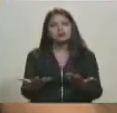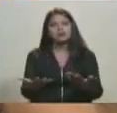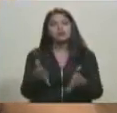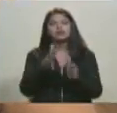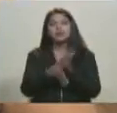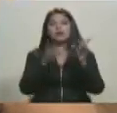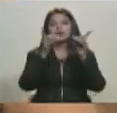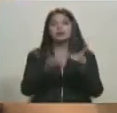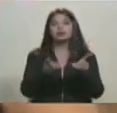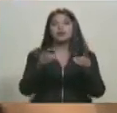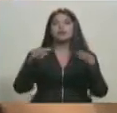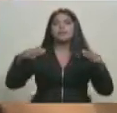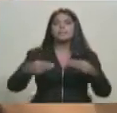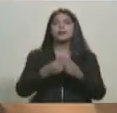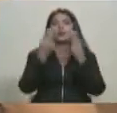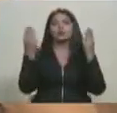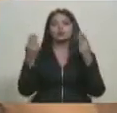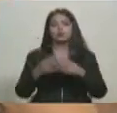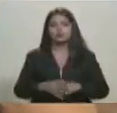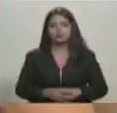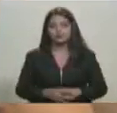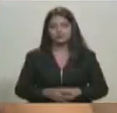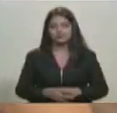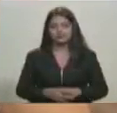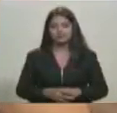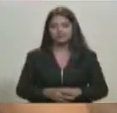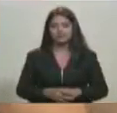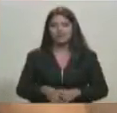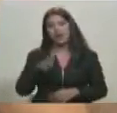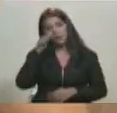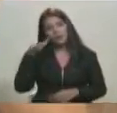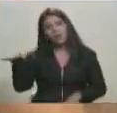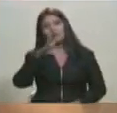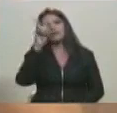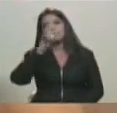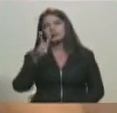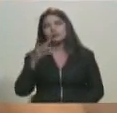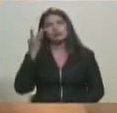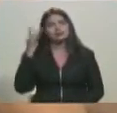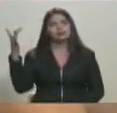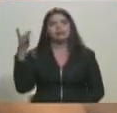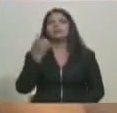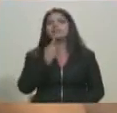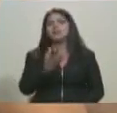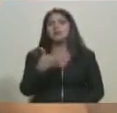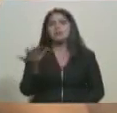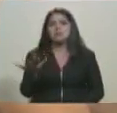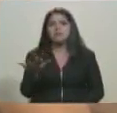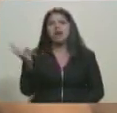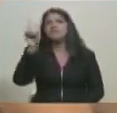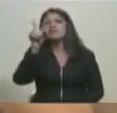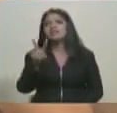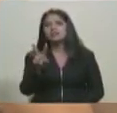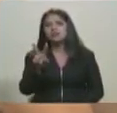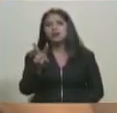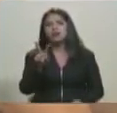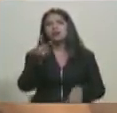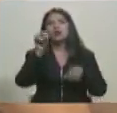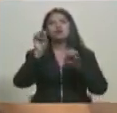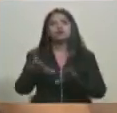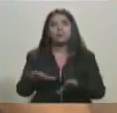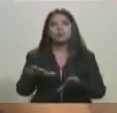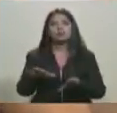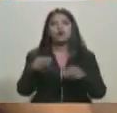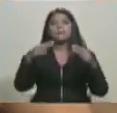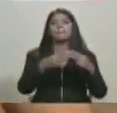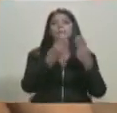tomada desde el Mercosur. Bueno, por ahí el pueblo venezolano, que es más sabio que uno, dijo, que a Venezuela la habían suspendido de